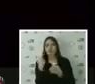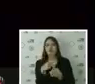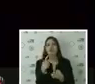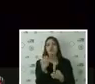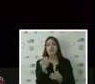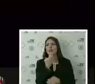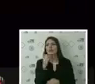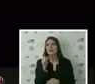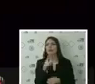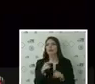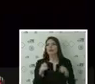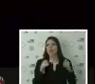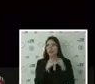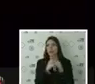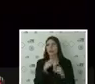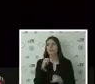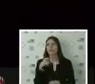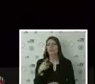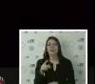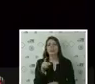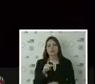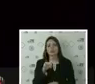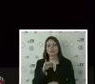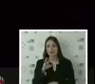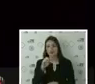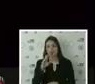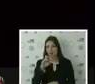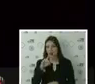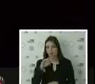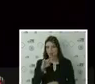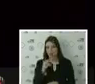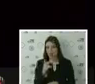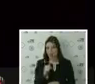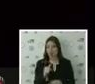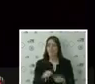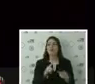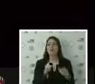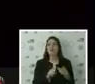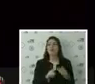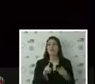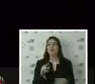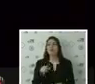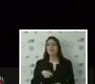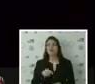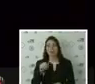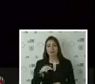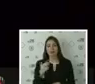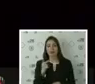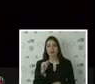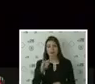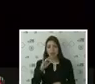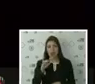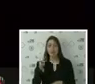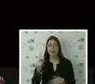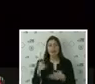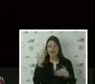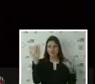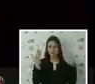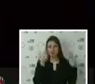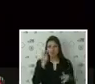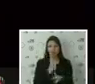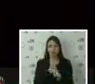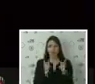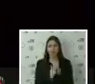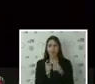de Psico-Oncología. Angélica Gabriela Rosas Reyes, estudiante de preparatoria en el Instituto